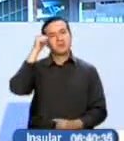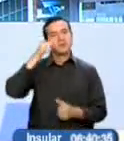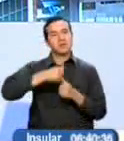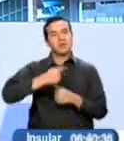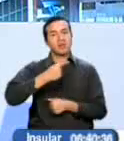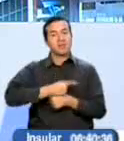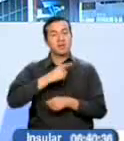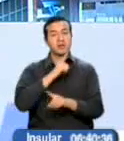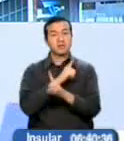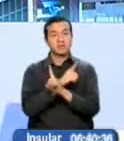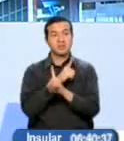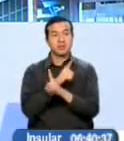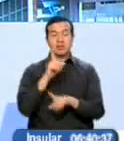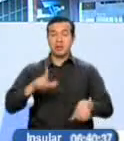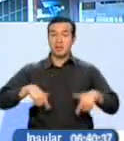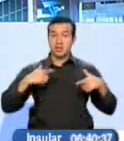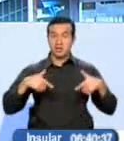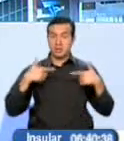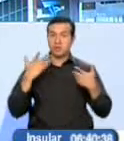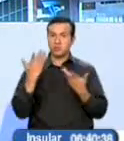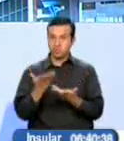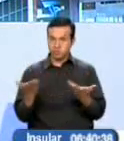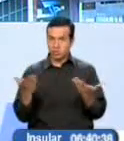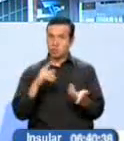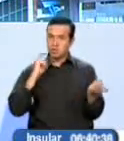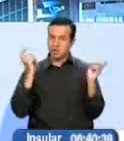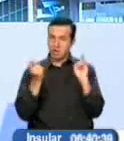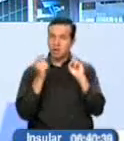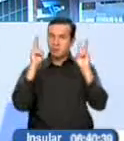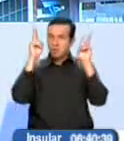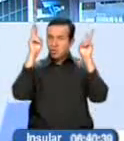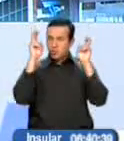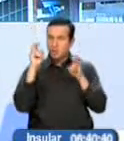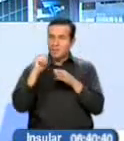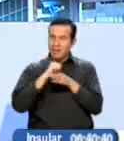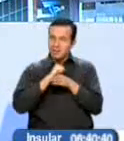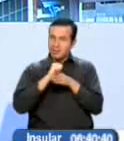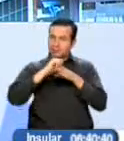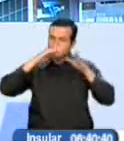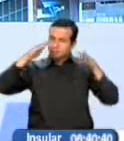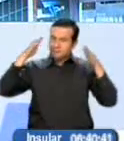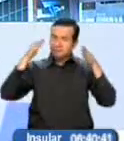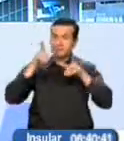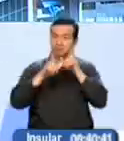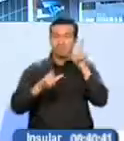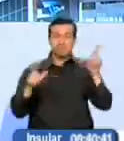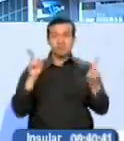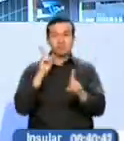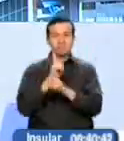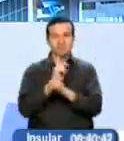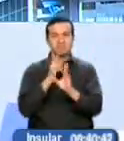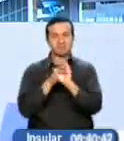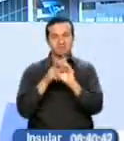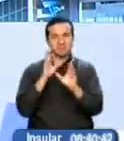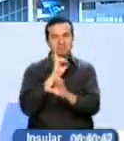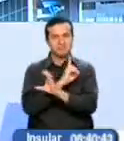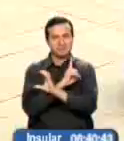de la Discapacidad. Lenín Moreno, quien fue el impulsor del cambio de paradigma en Ecuador en esta temática, participó del evento organizado por el